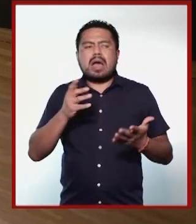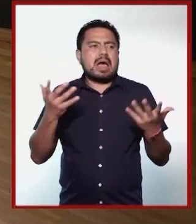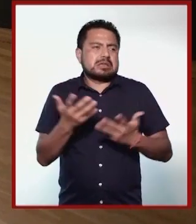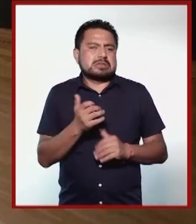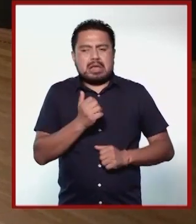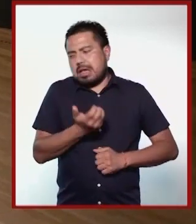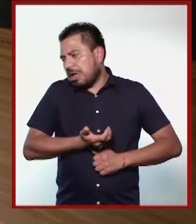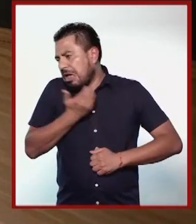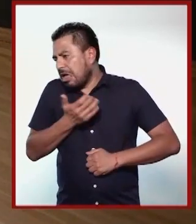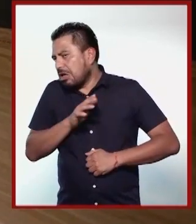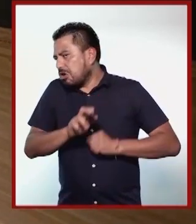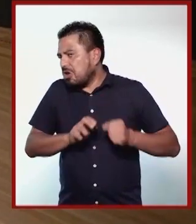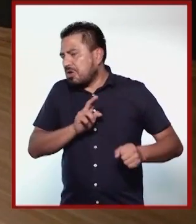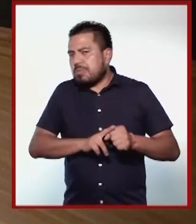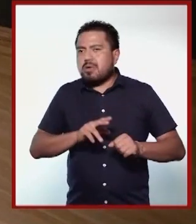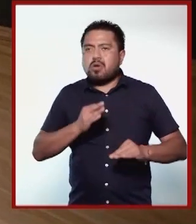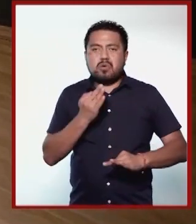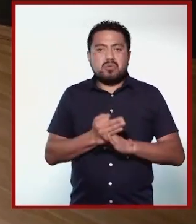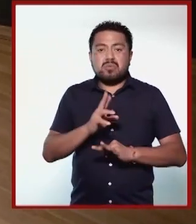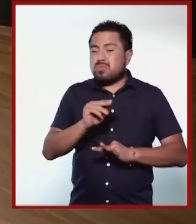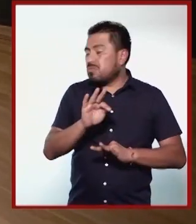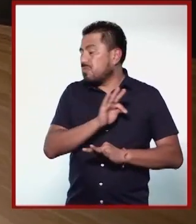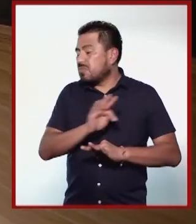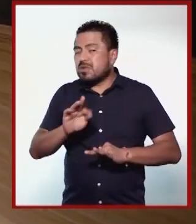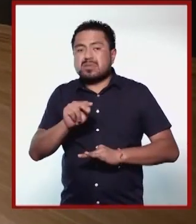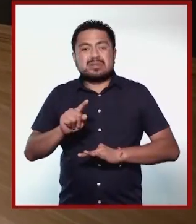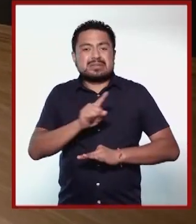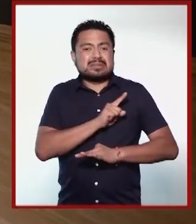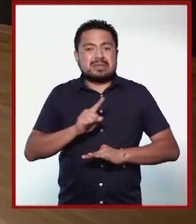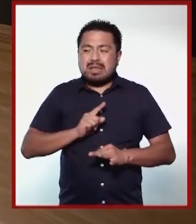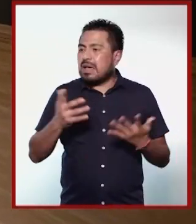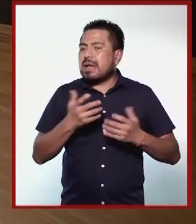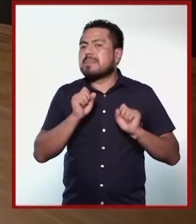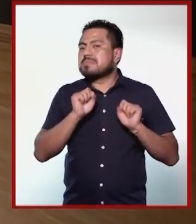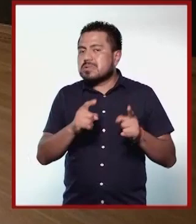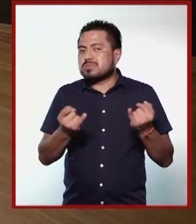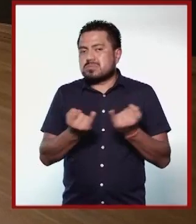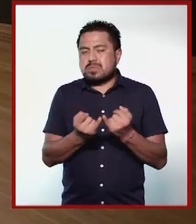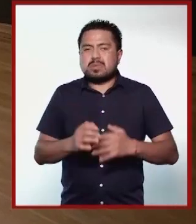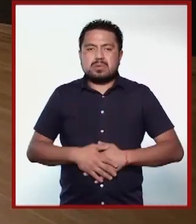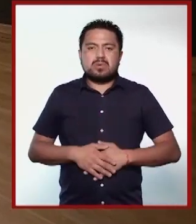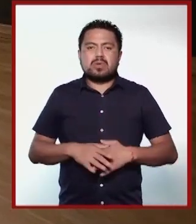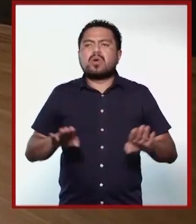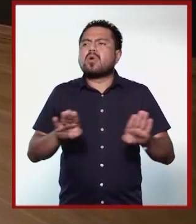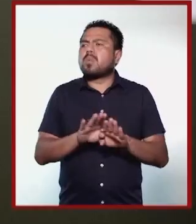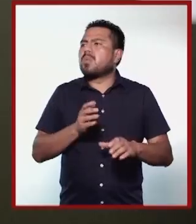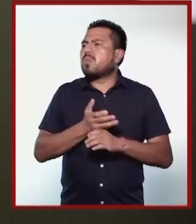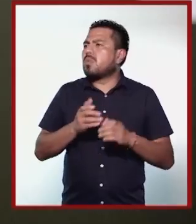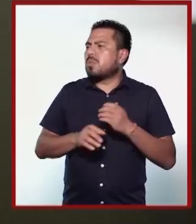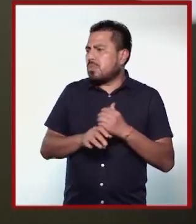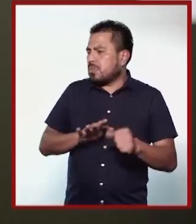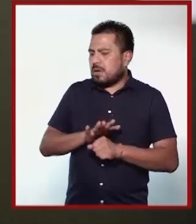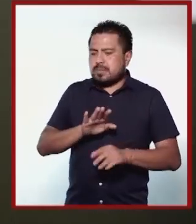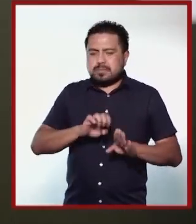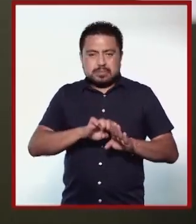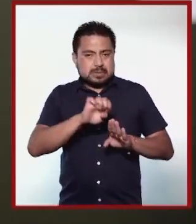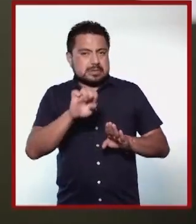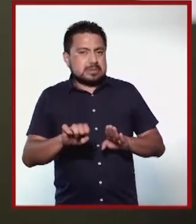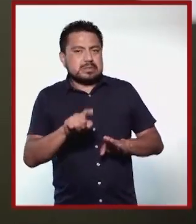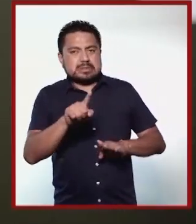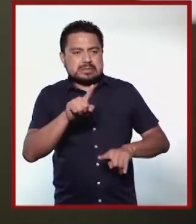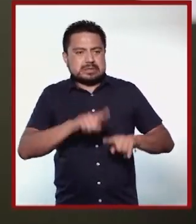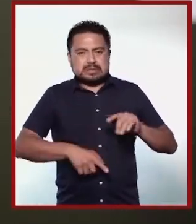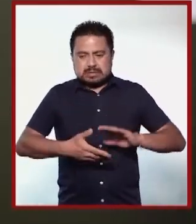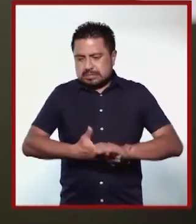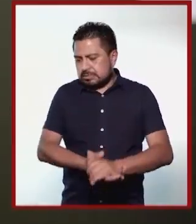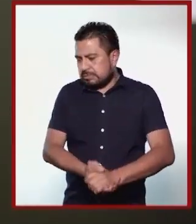manera cotidiana que ya no podremos ni debemos hacer de la misma manera. ¿Cómo qué cosas? Por ejemplo, el evitar